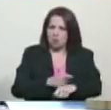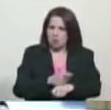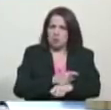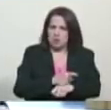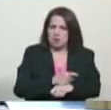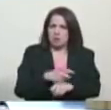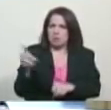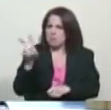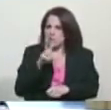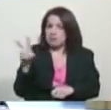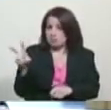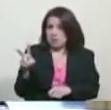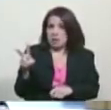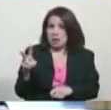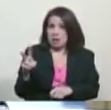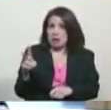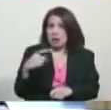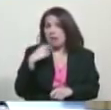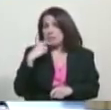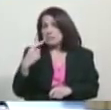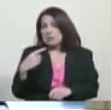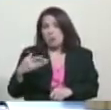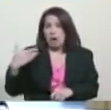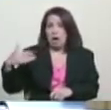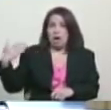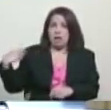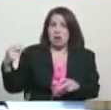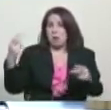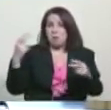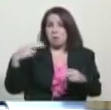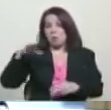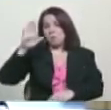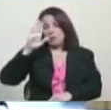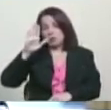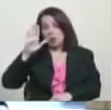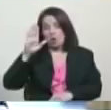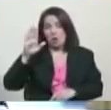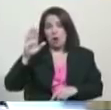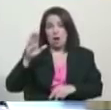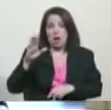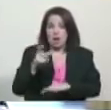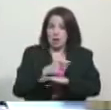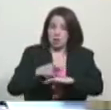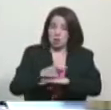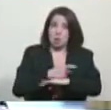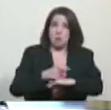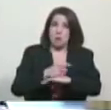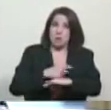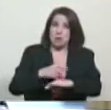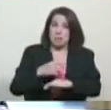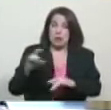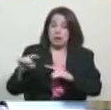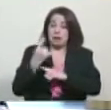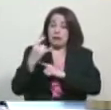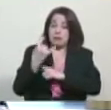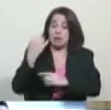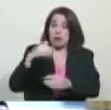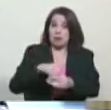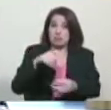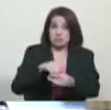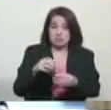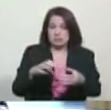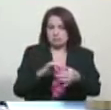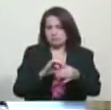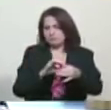desdiciéndose de lo que él prometió en la campaña electoral para engañar a los electores de Estados Unidos, que se iba a separar de